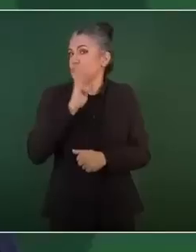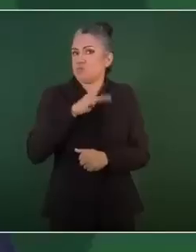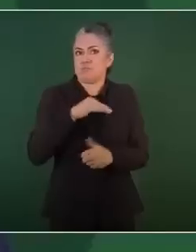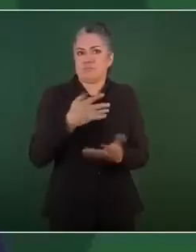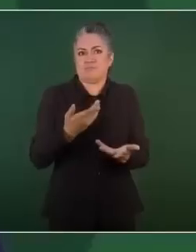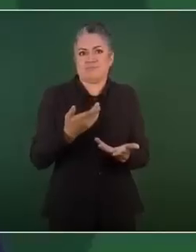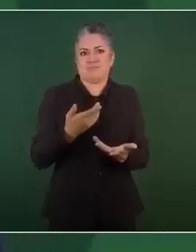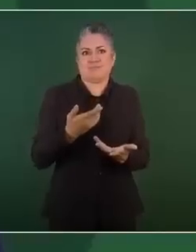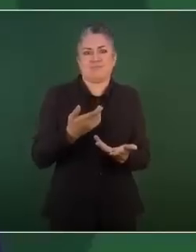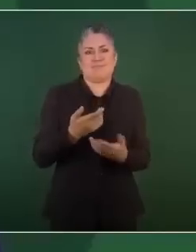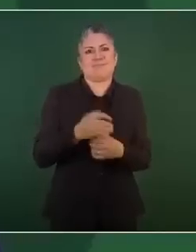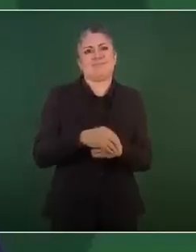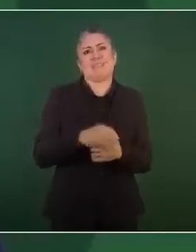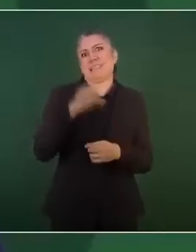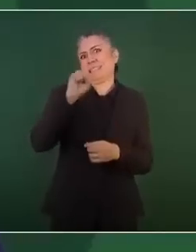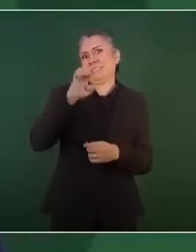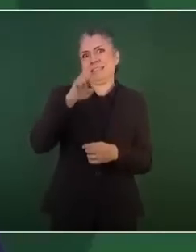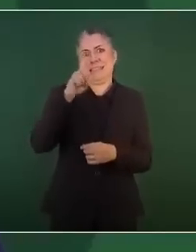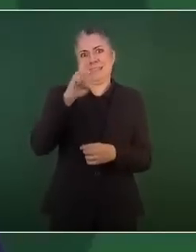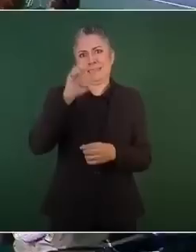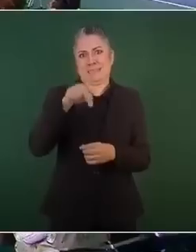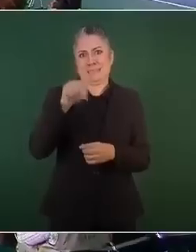como la Secretaría de la Defensa.